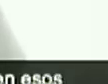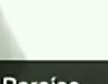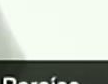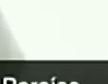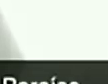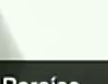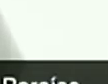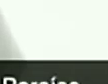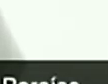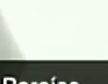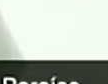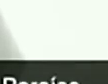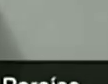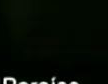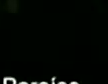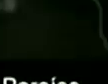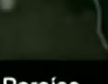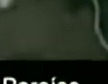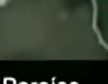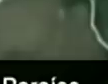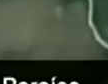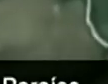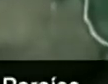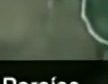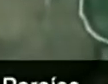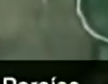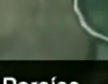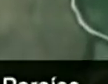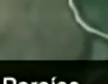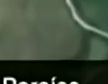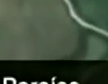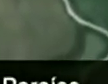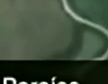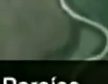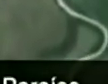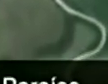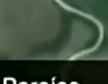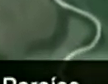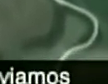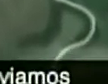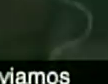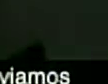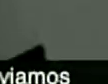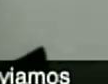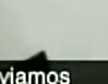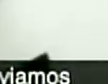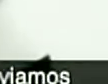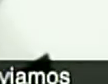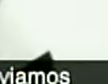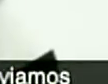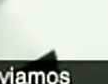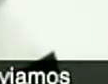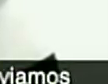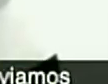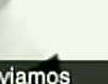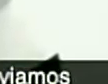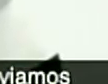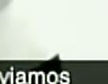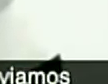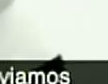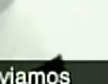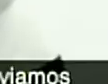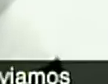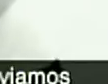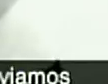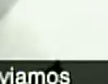nos queda el libre paso por por la por el sector del paraíso cuando ya se arma la guarimba